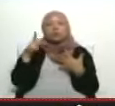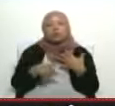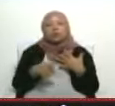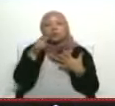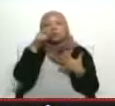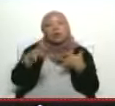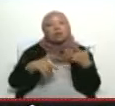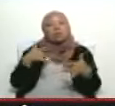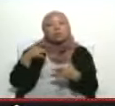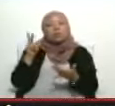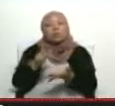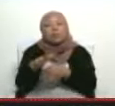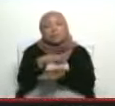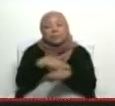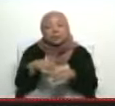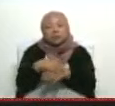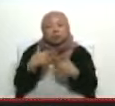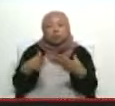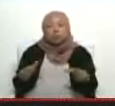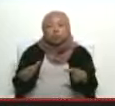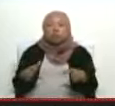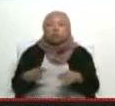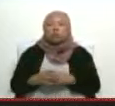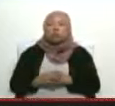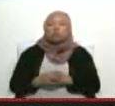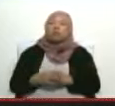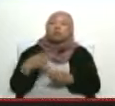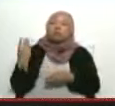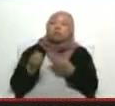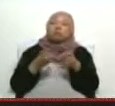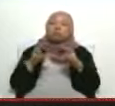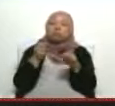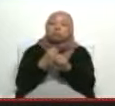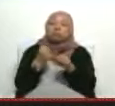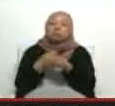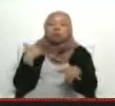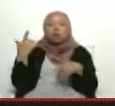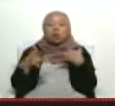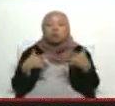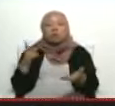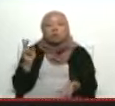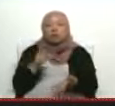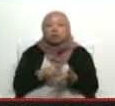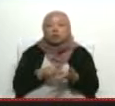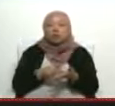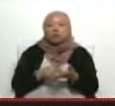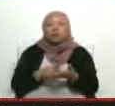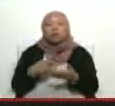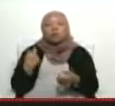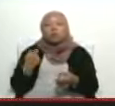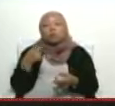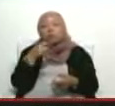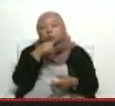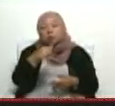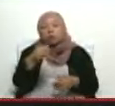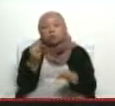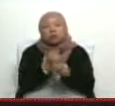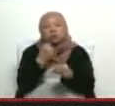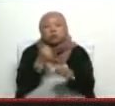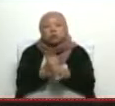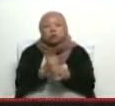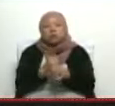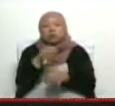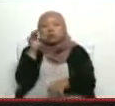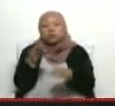está actuando el Ministerio Público como titular de la acción penal, como el brazo de